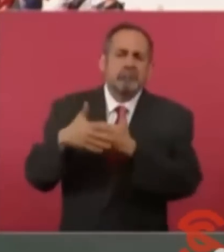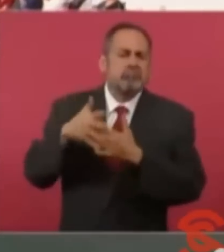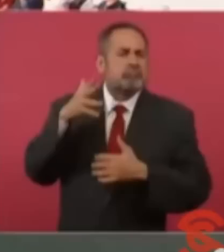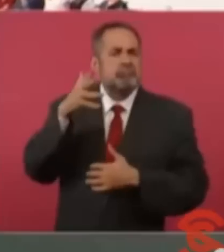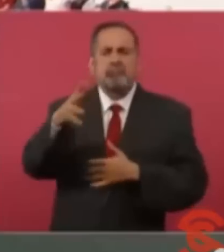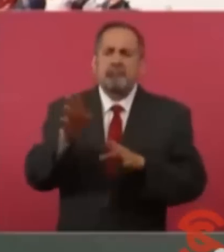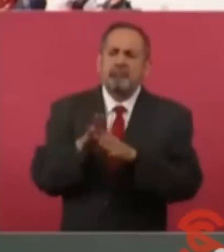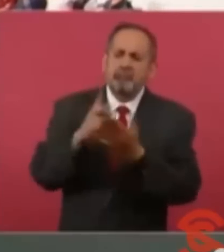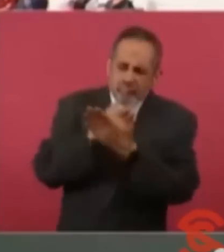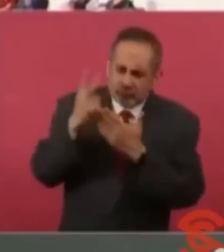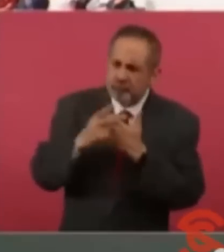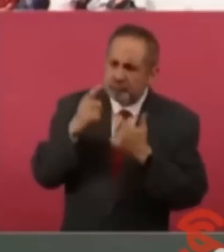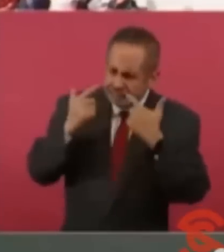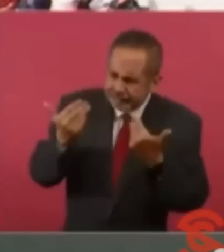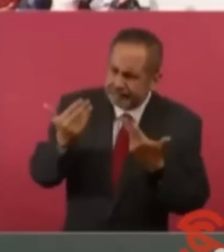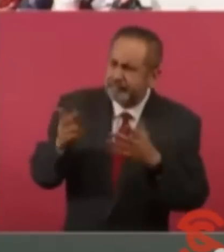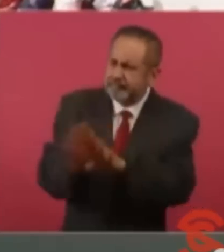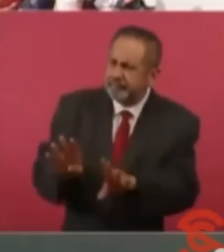proyecto? Dígalo.